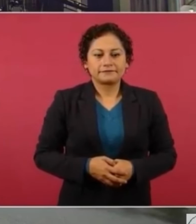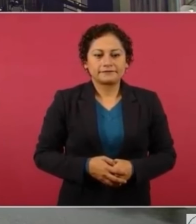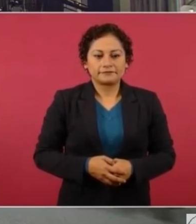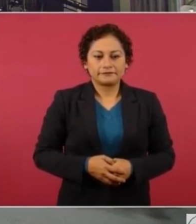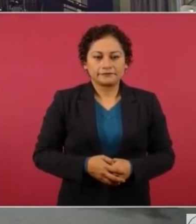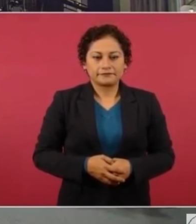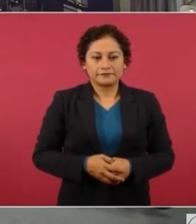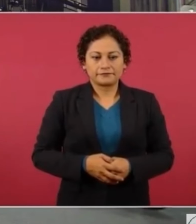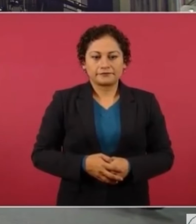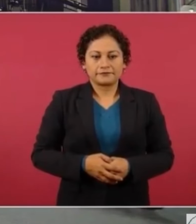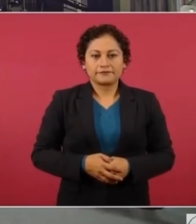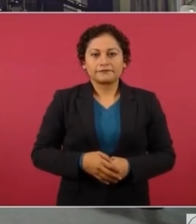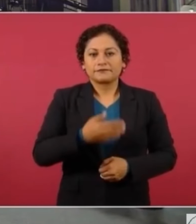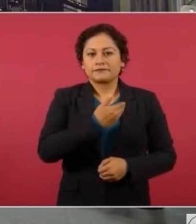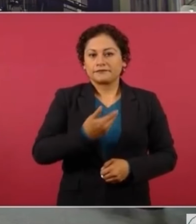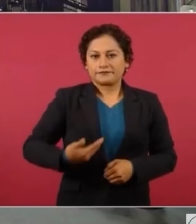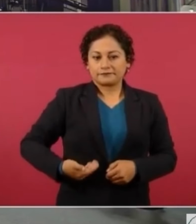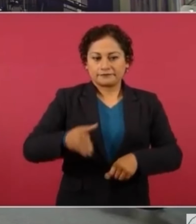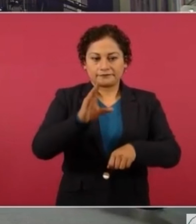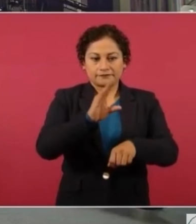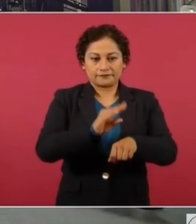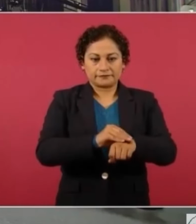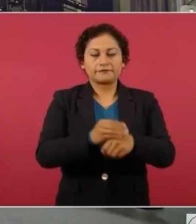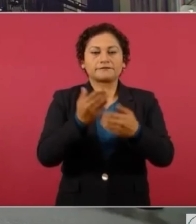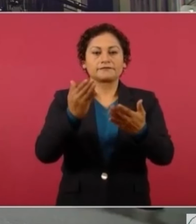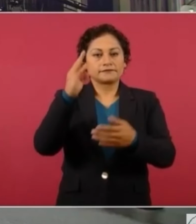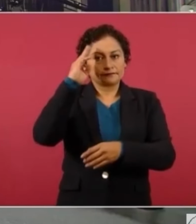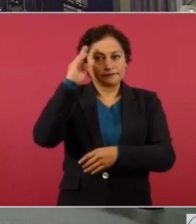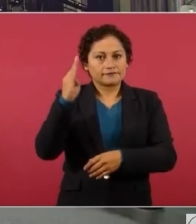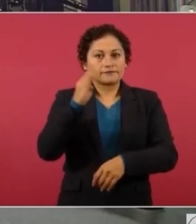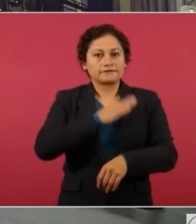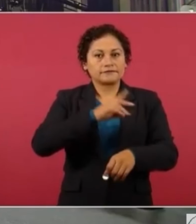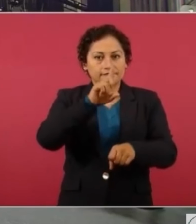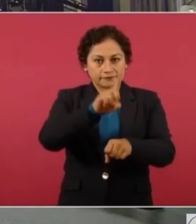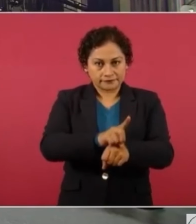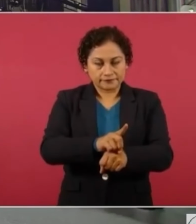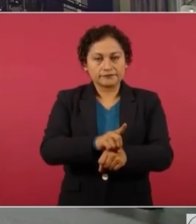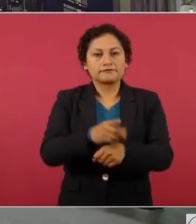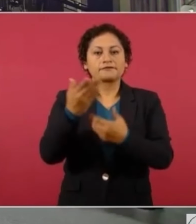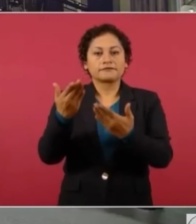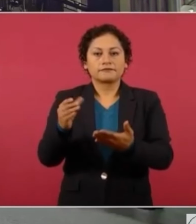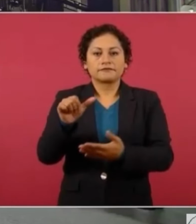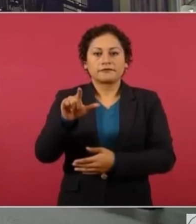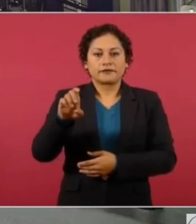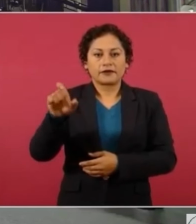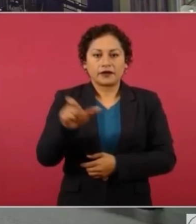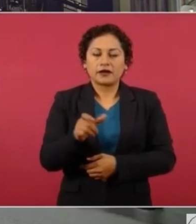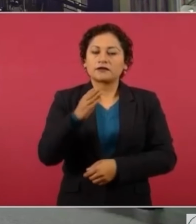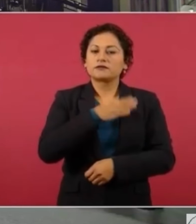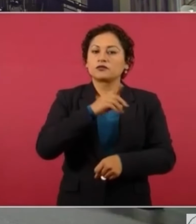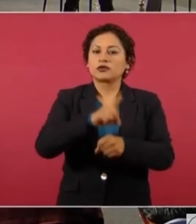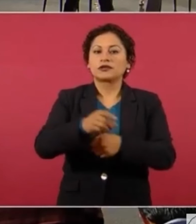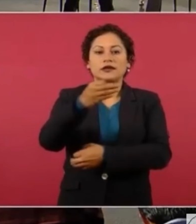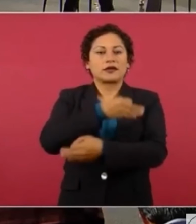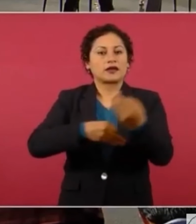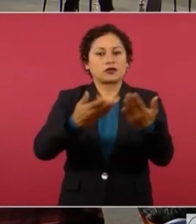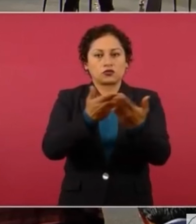Con su permiso, presidente. Maestro, buen día. Soy Alex. Buen día tengan todas y todos